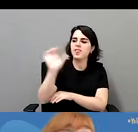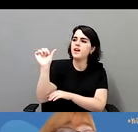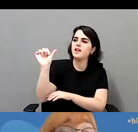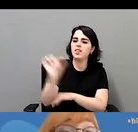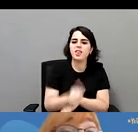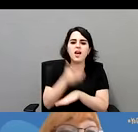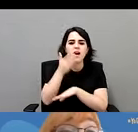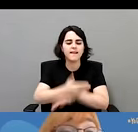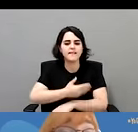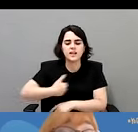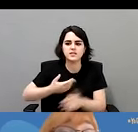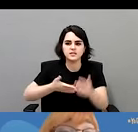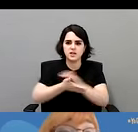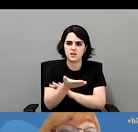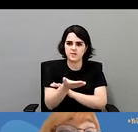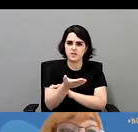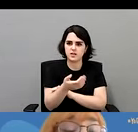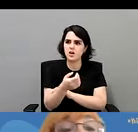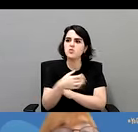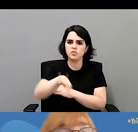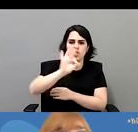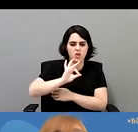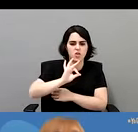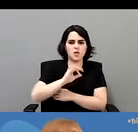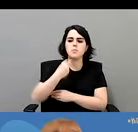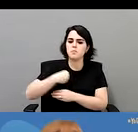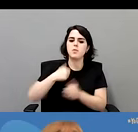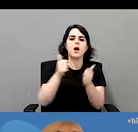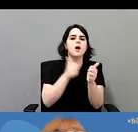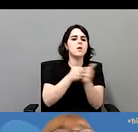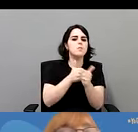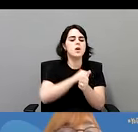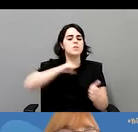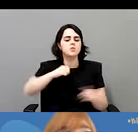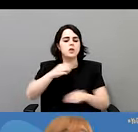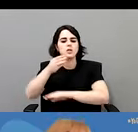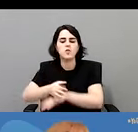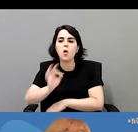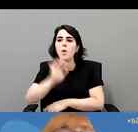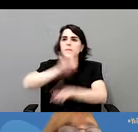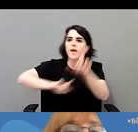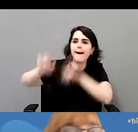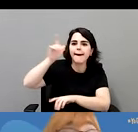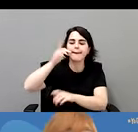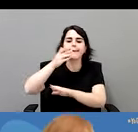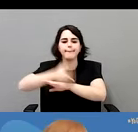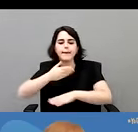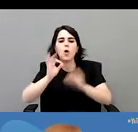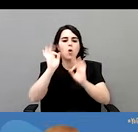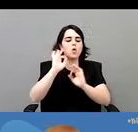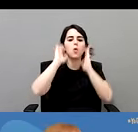tanto, decido cuándo necesito, cuándo quiero ir al cine y voy con asistente personal. O yo quiero ir a un viaje, o yo quiero ir a un